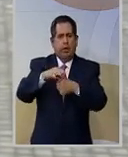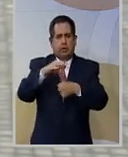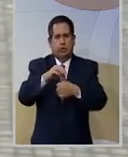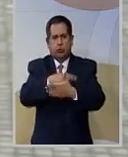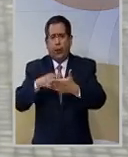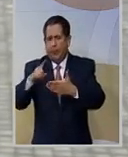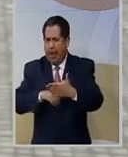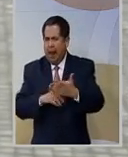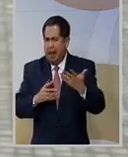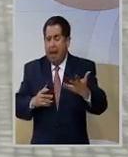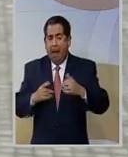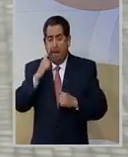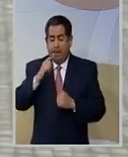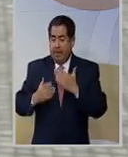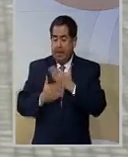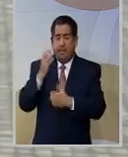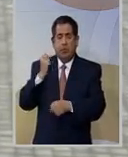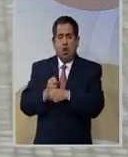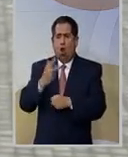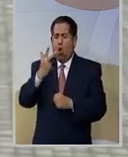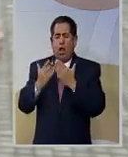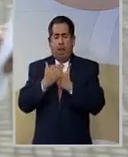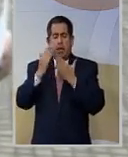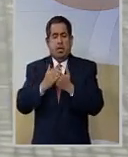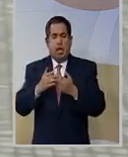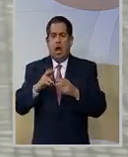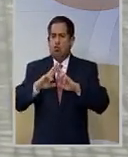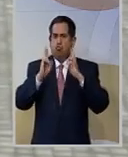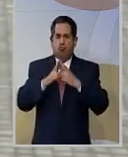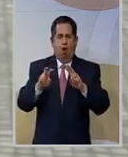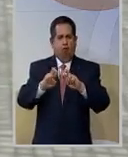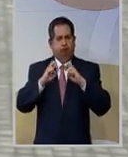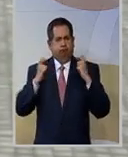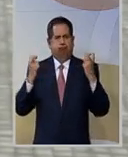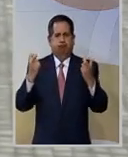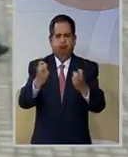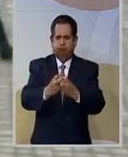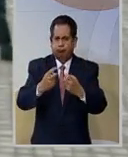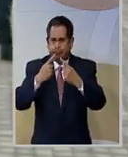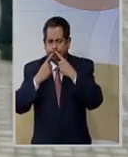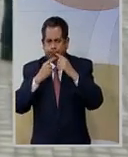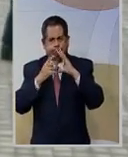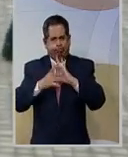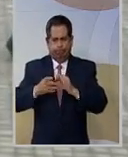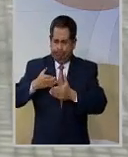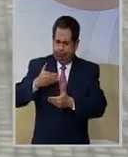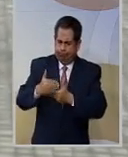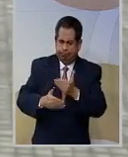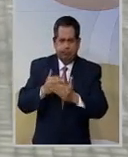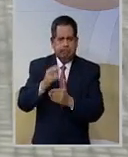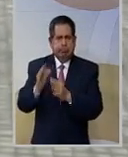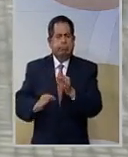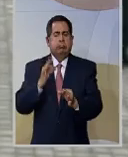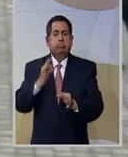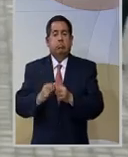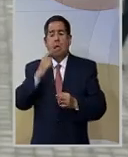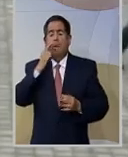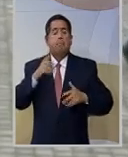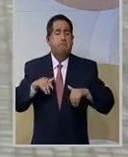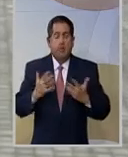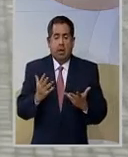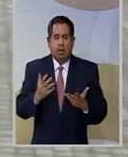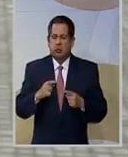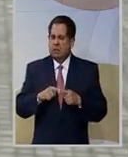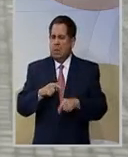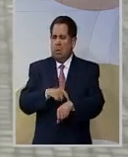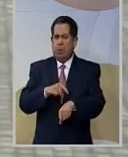inicio a las 8 de la mañana con una sesión inicial precisamente de la apertura de este proceso electoral. Alrededor de